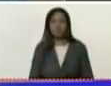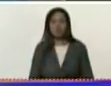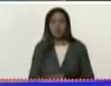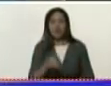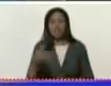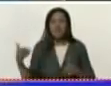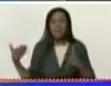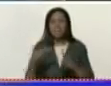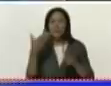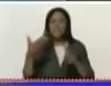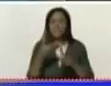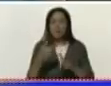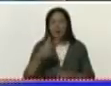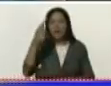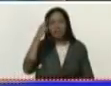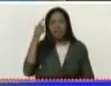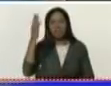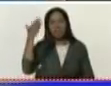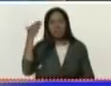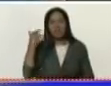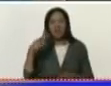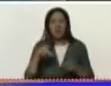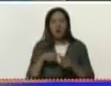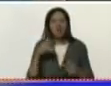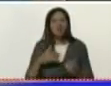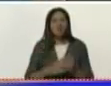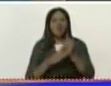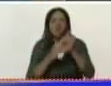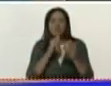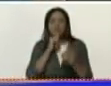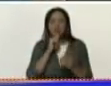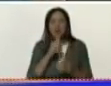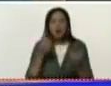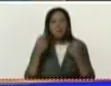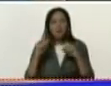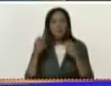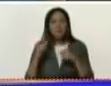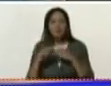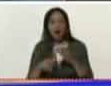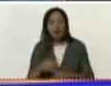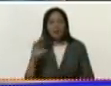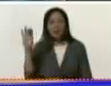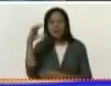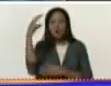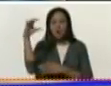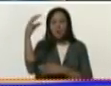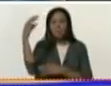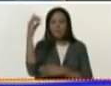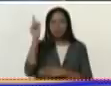ataque que se dio el día de ayer fue dirigido y preparado desde Colombia.